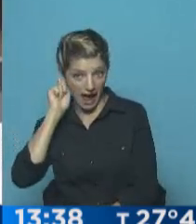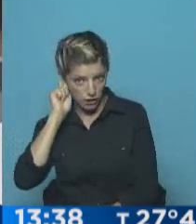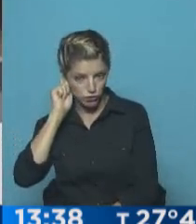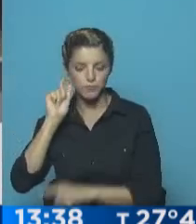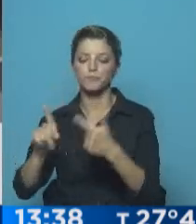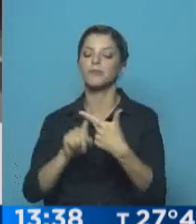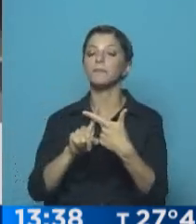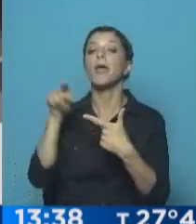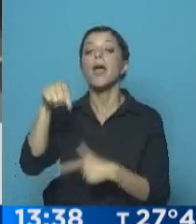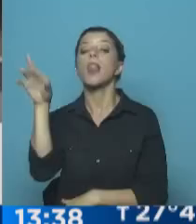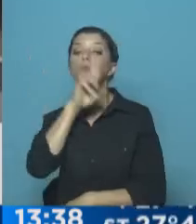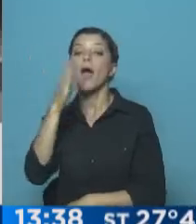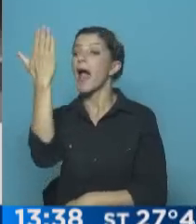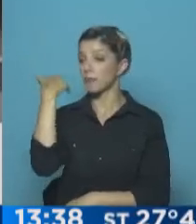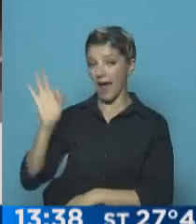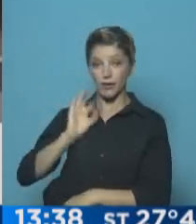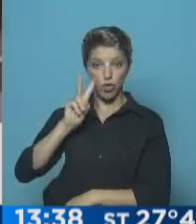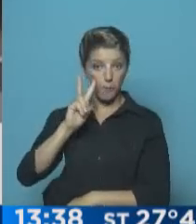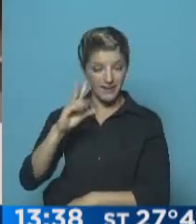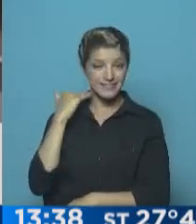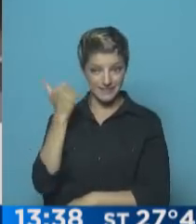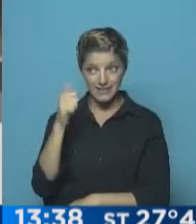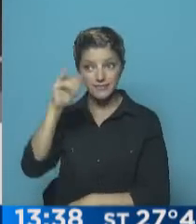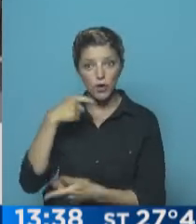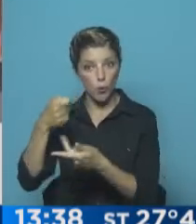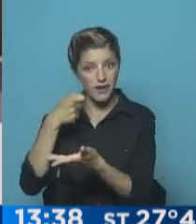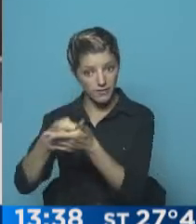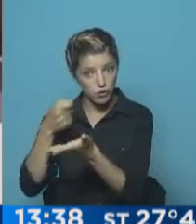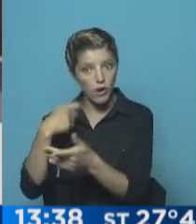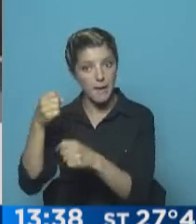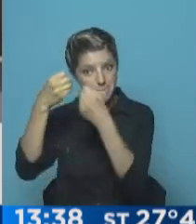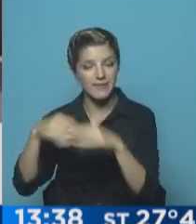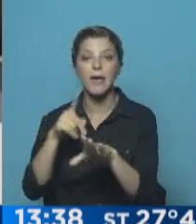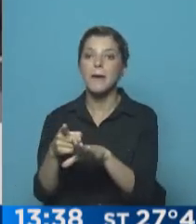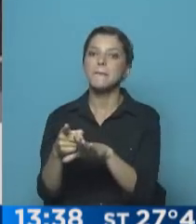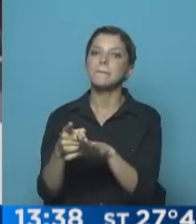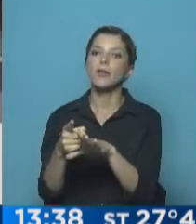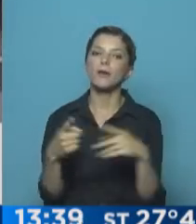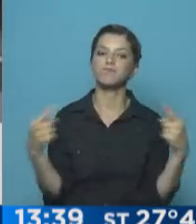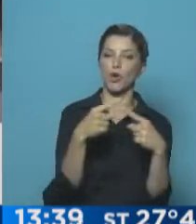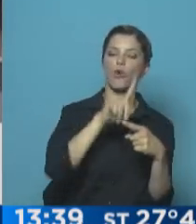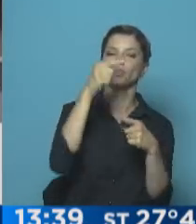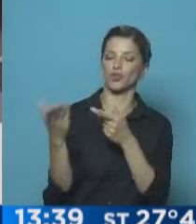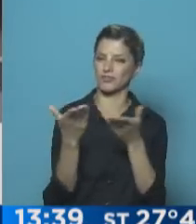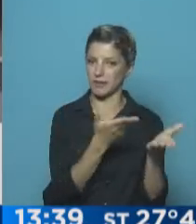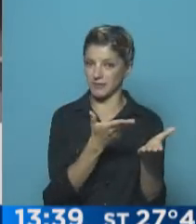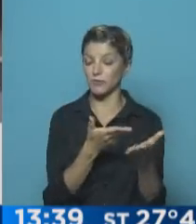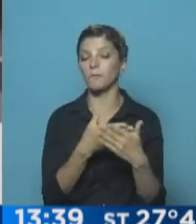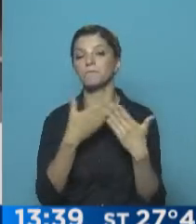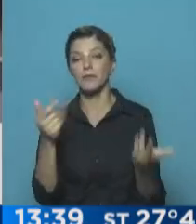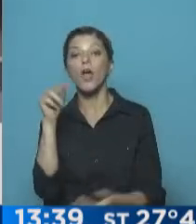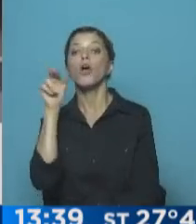la obtiene Lidia en el 2006 pero qué pasa Agus es incompatible con con otra prestación Lidia Lamentablemente